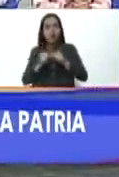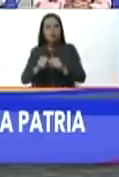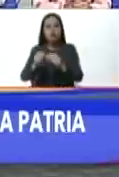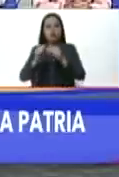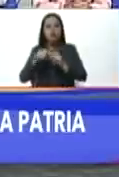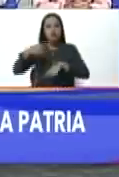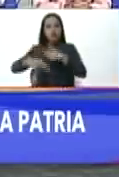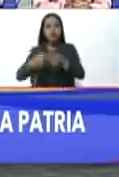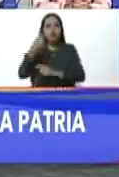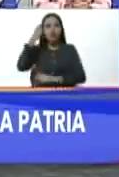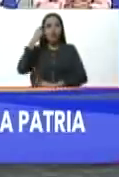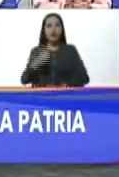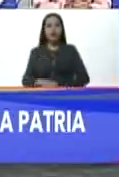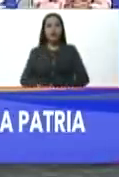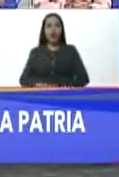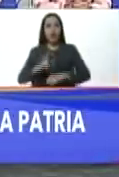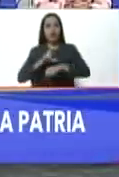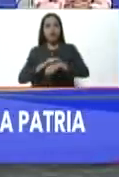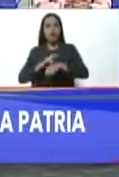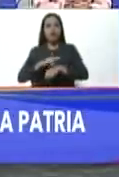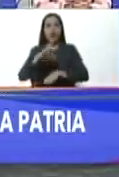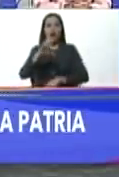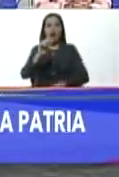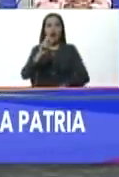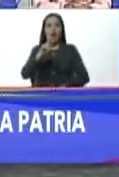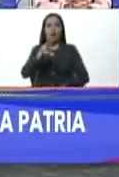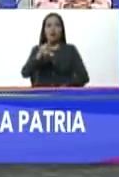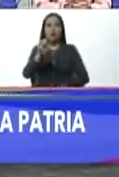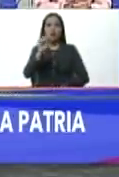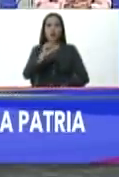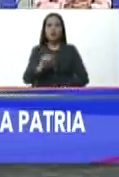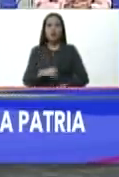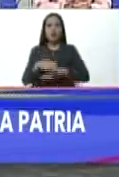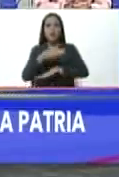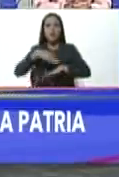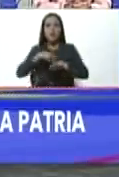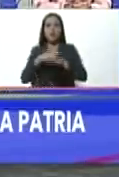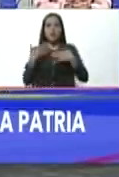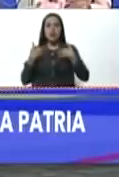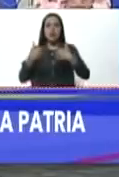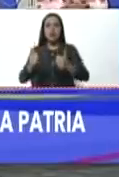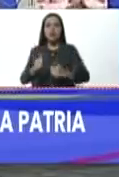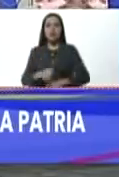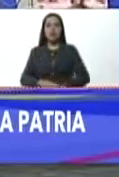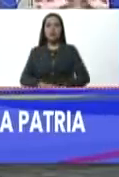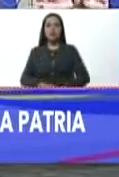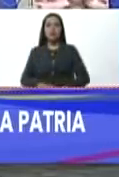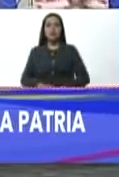diaria, doctor Carlos Alvarado, ministro de Salud, querido compañero,